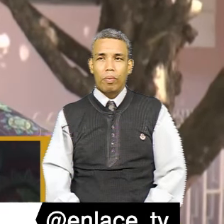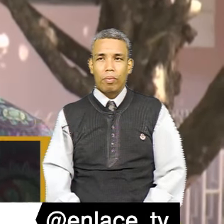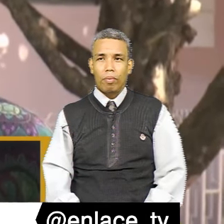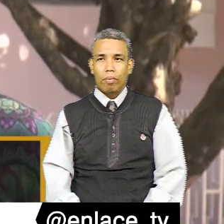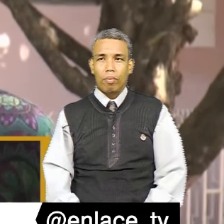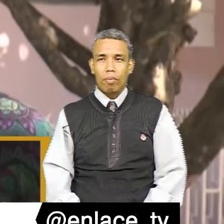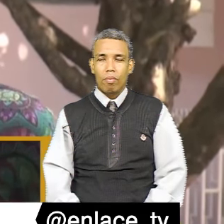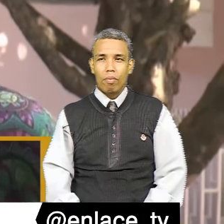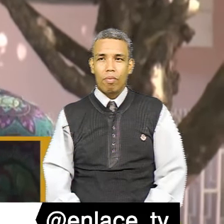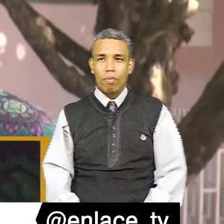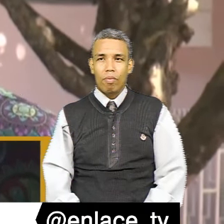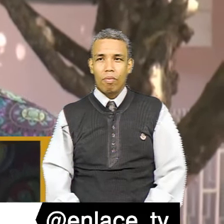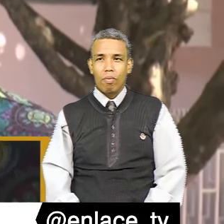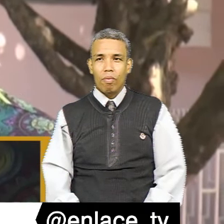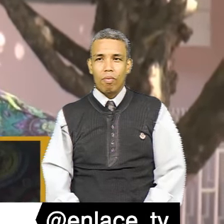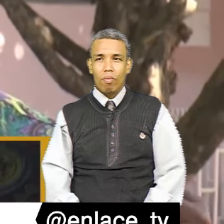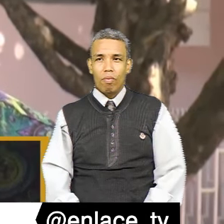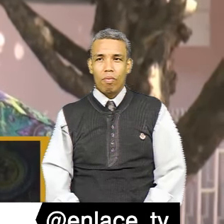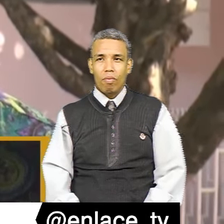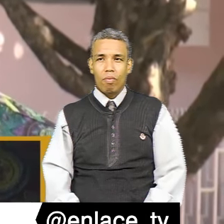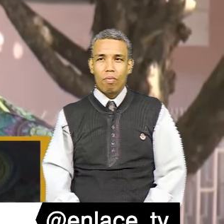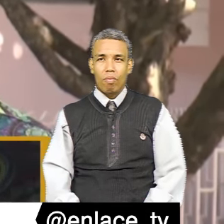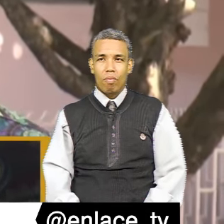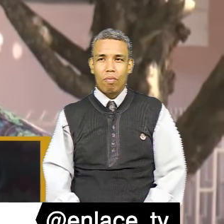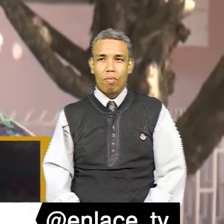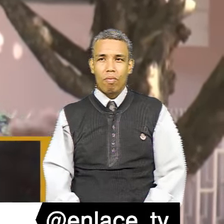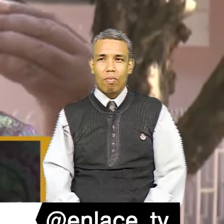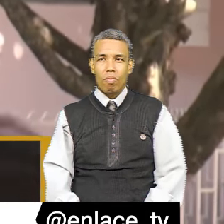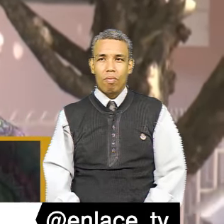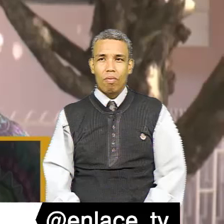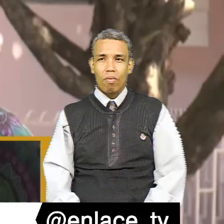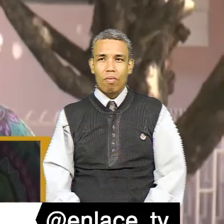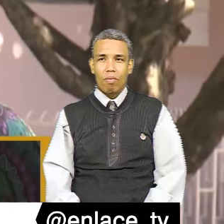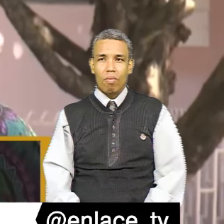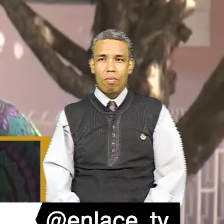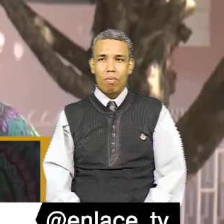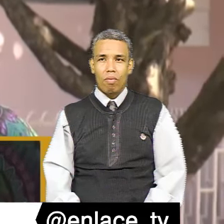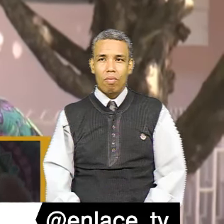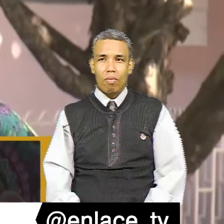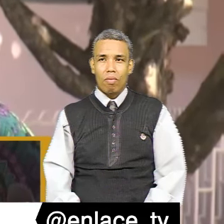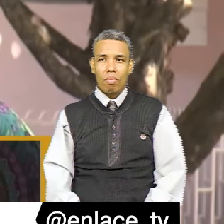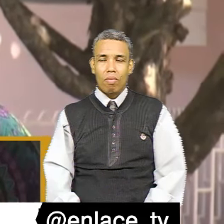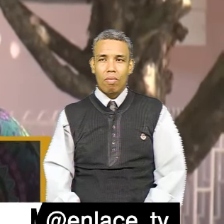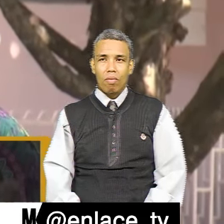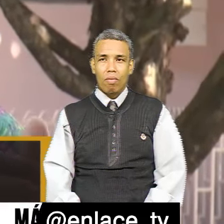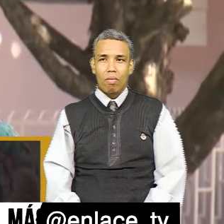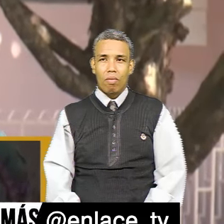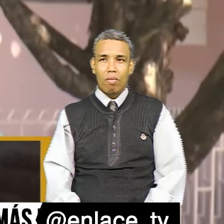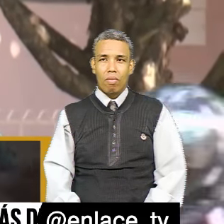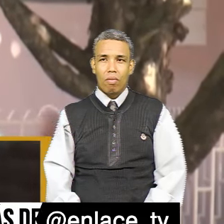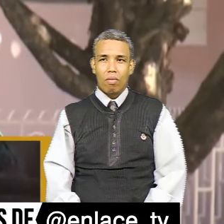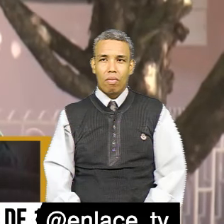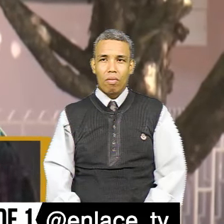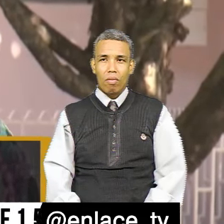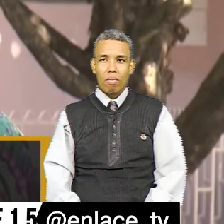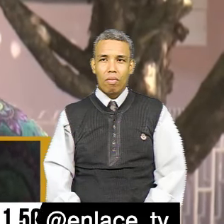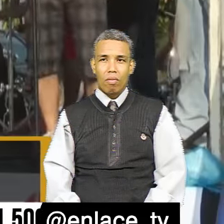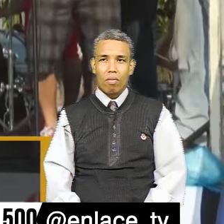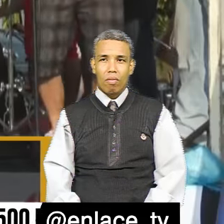males. Es muy cierto el halagio que Dios tarda, pero no olvida, porque ahora me compensa una hembra que es